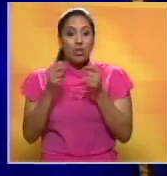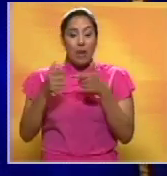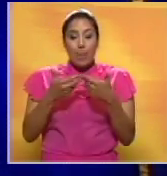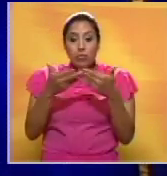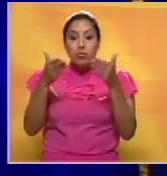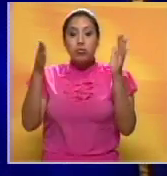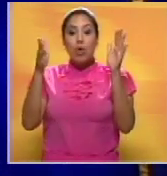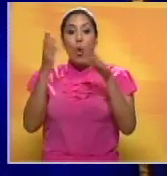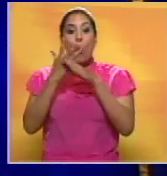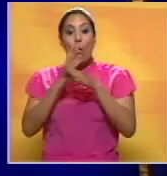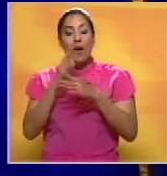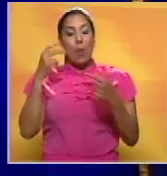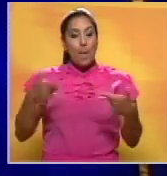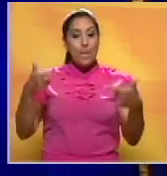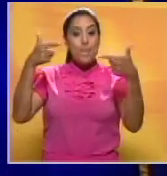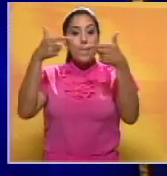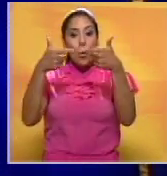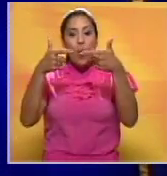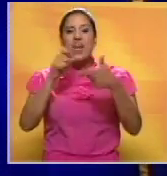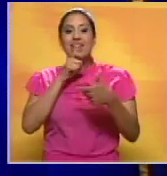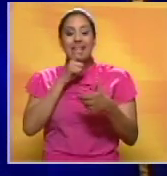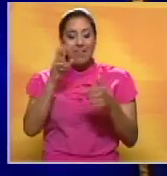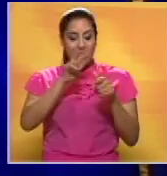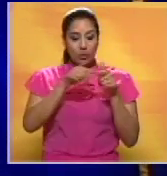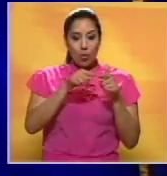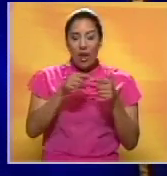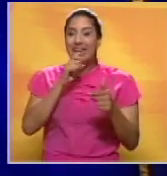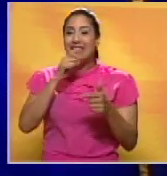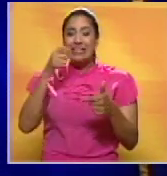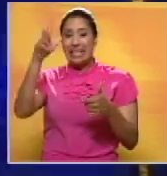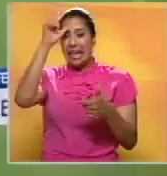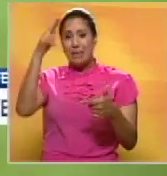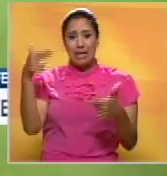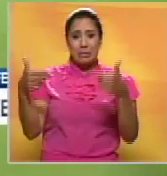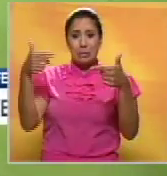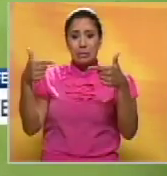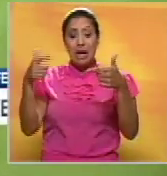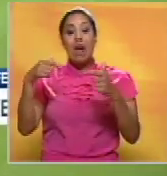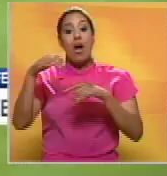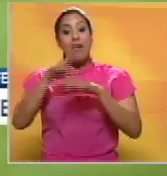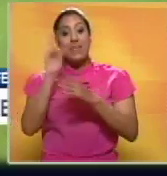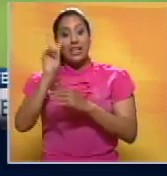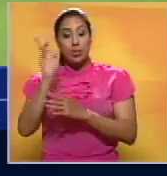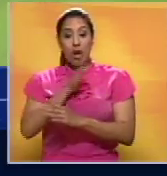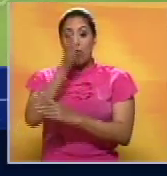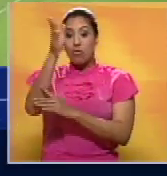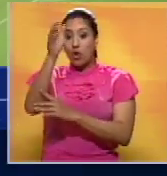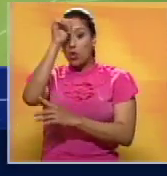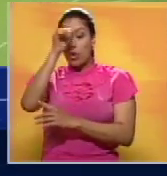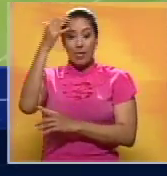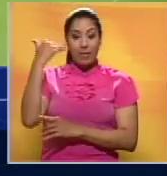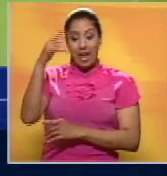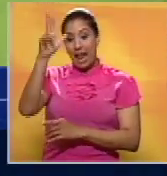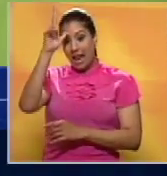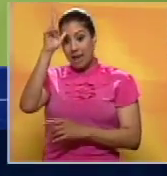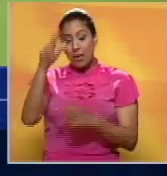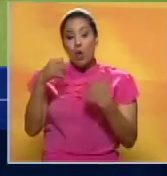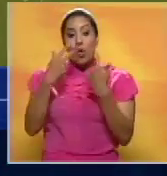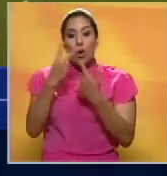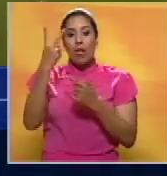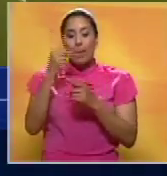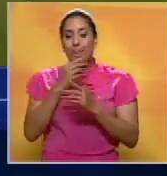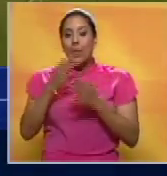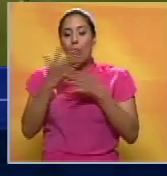de abrir el torneo cuando se enfrenten a la siempre difícil selección alemana. Venezuela arribó el domingo a Daejeon, sede de sus dos